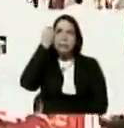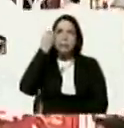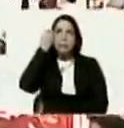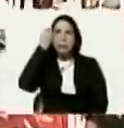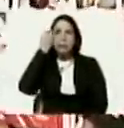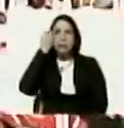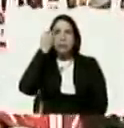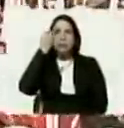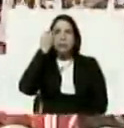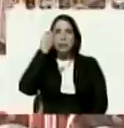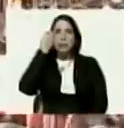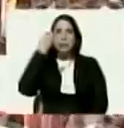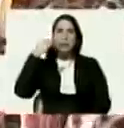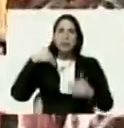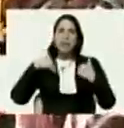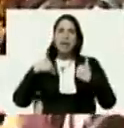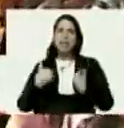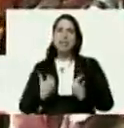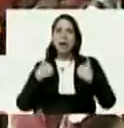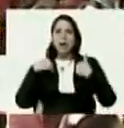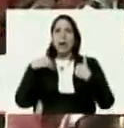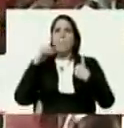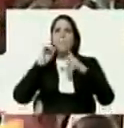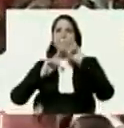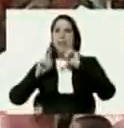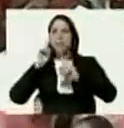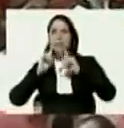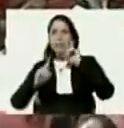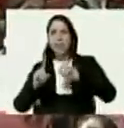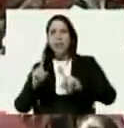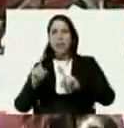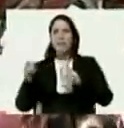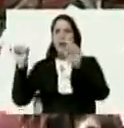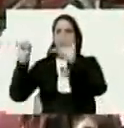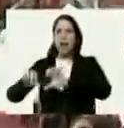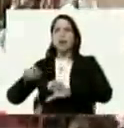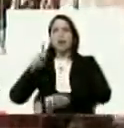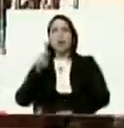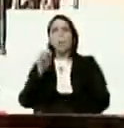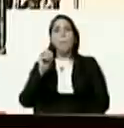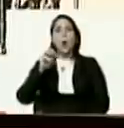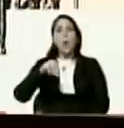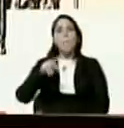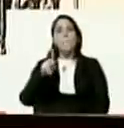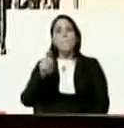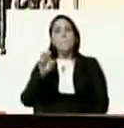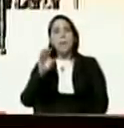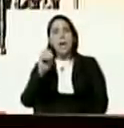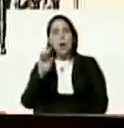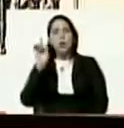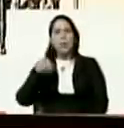y se cansara de las mentiras y del fracaso de Mike Pompeo y de Elio Abrams,